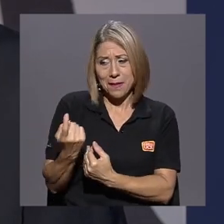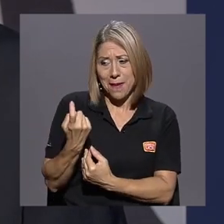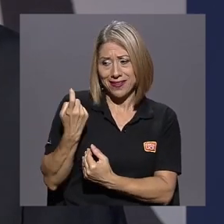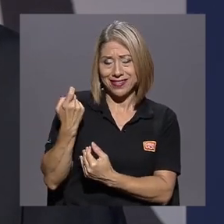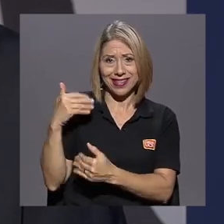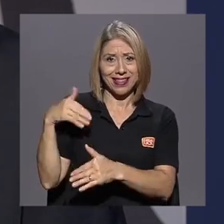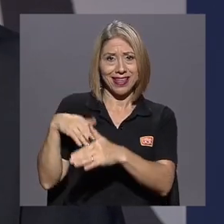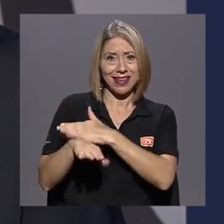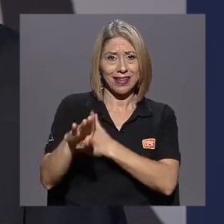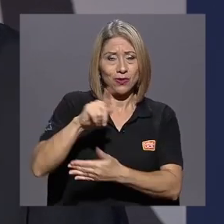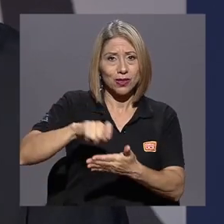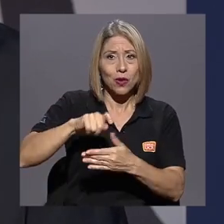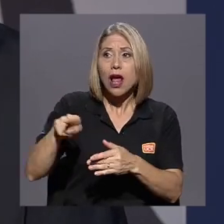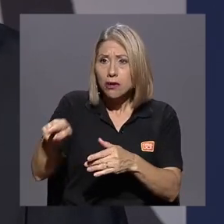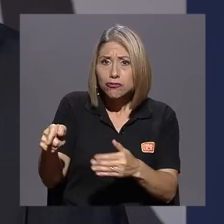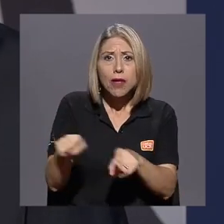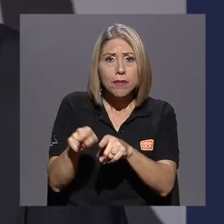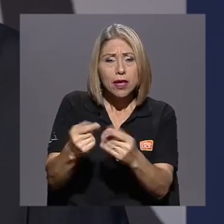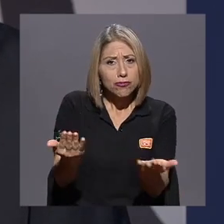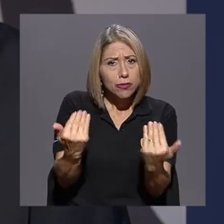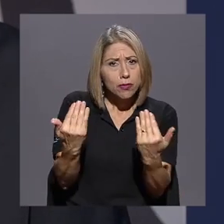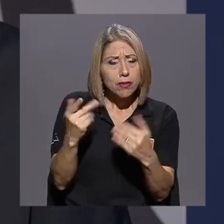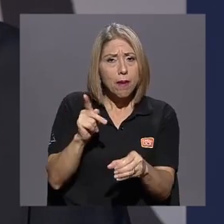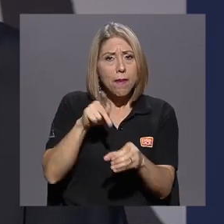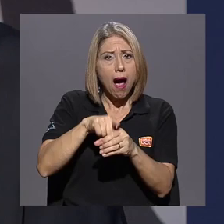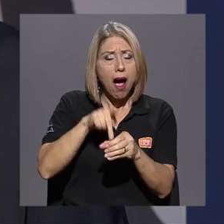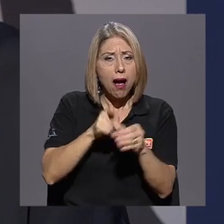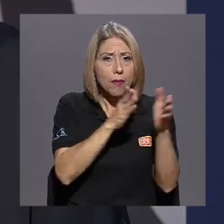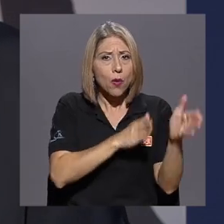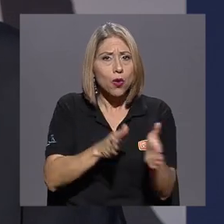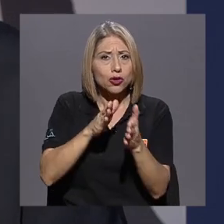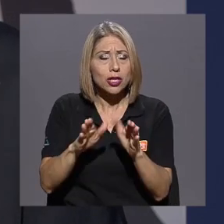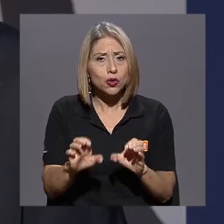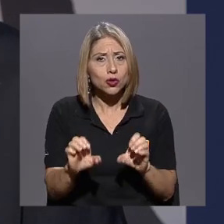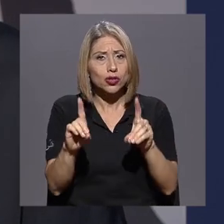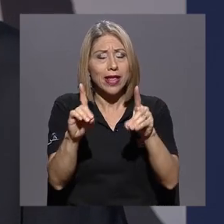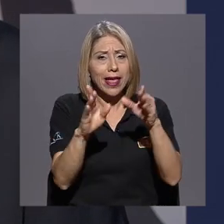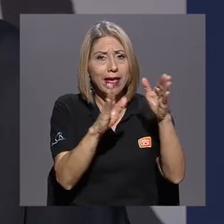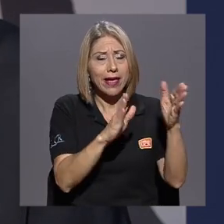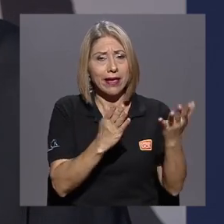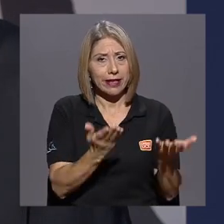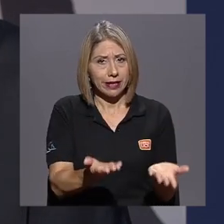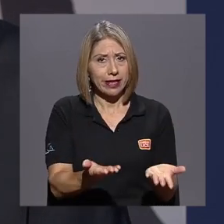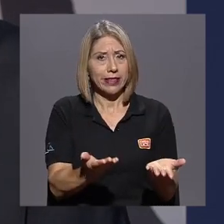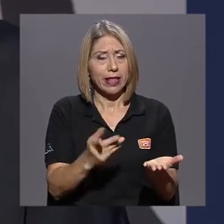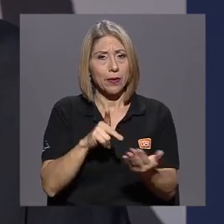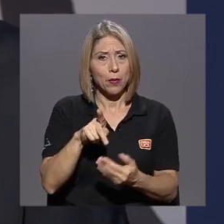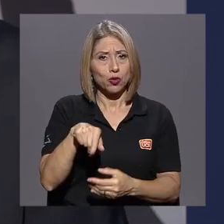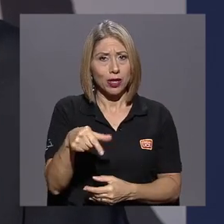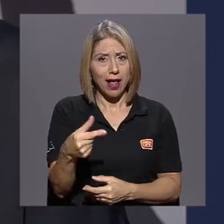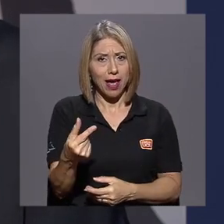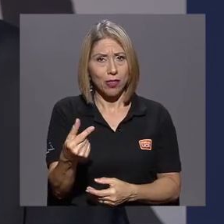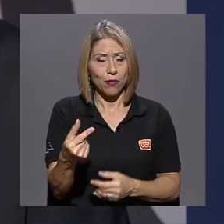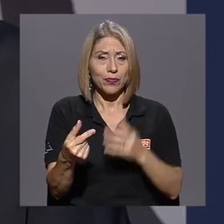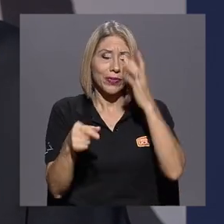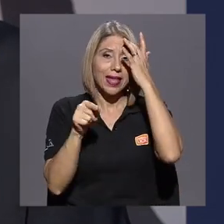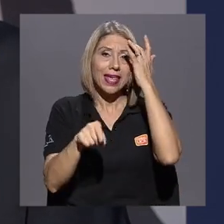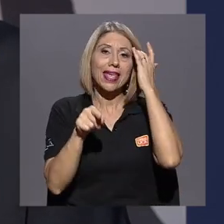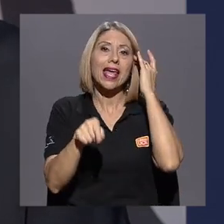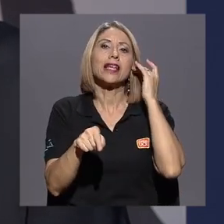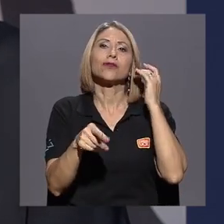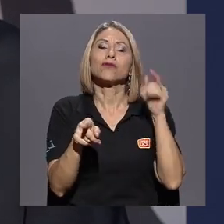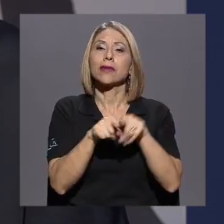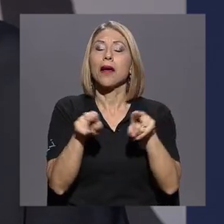reciente ingreso a la escuela, para que también participe en los procesos de formación del posgrado, y que eso le da